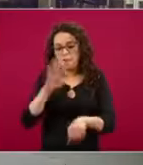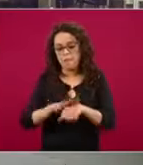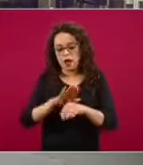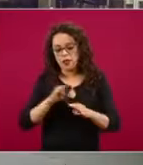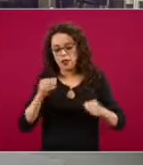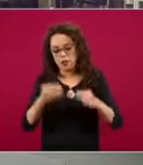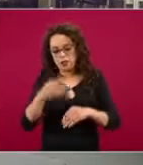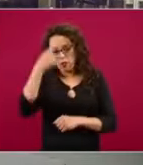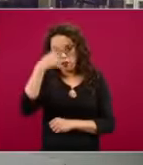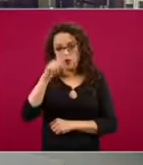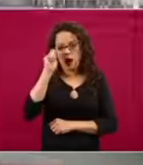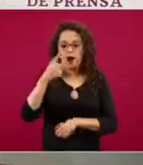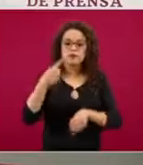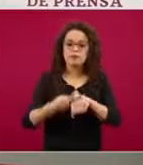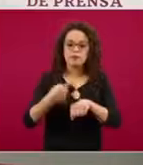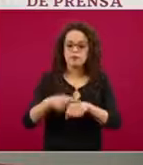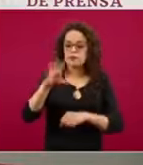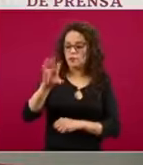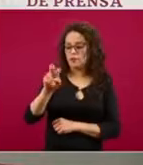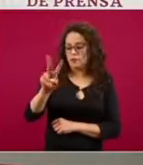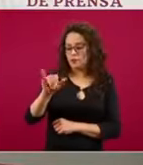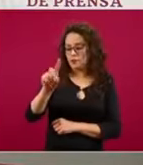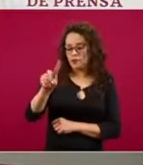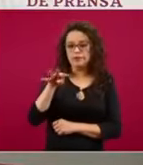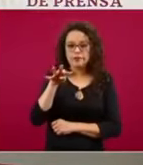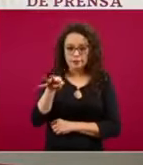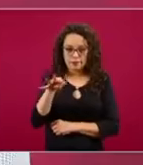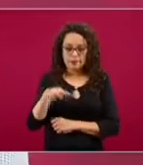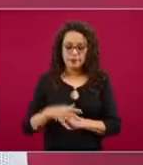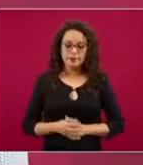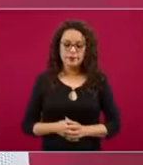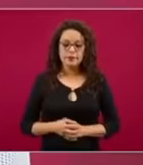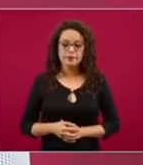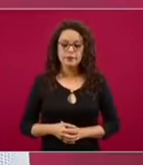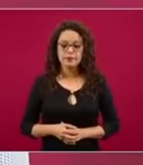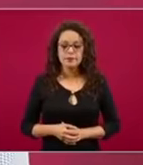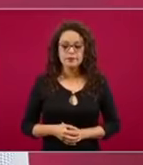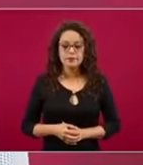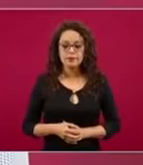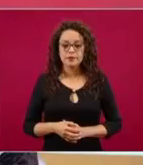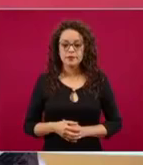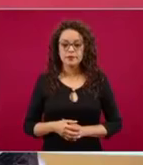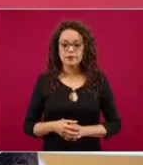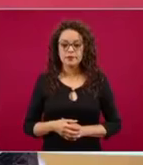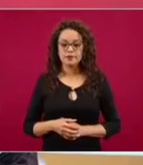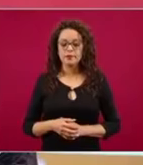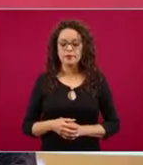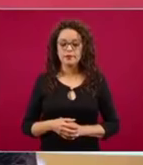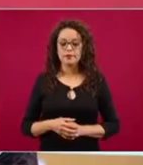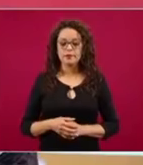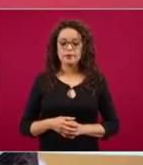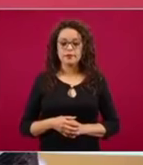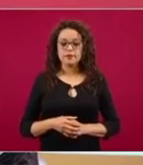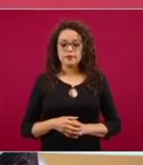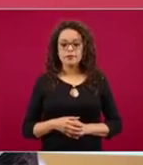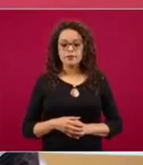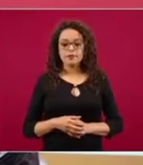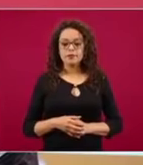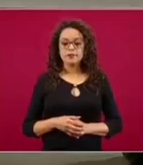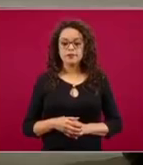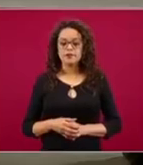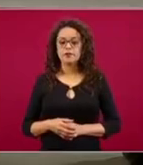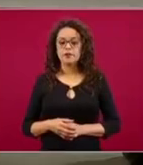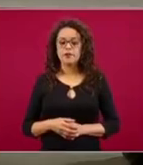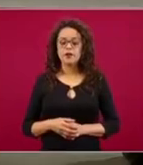para COVID-19 y que lógicamente tenga la mejor viabilidad operativa, porque en su momento pues también